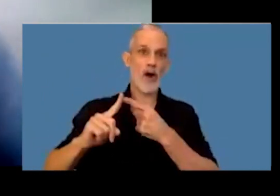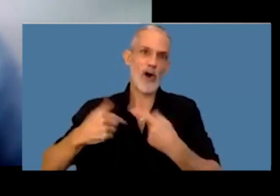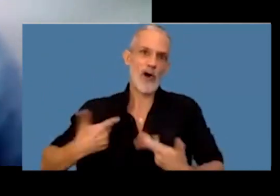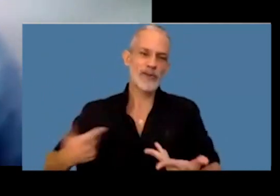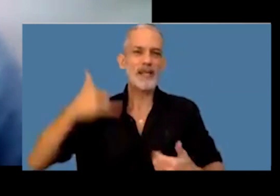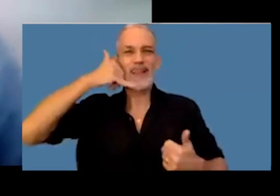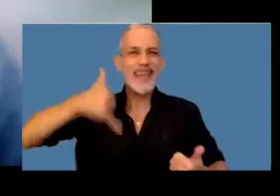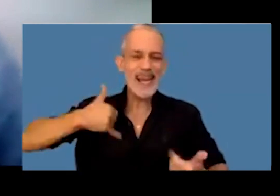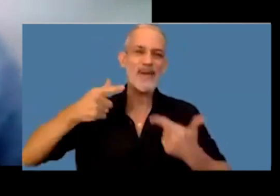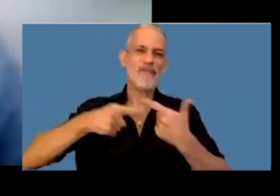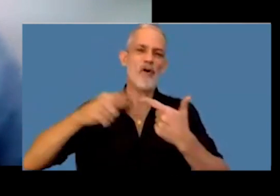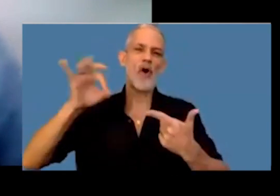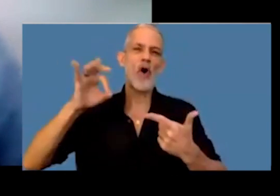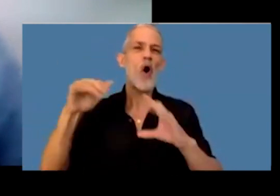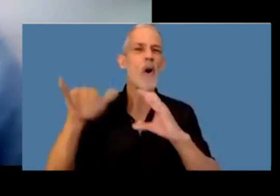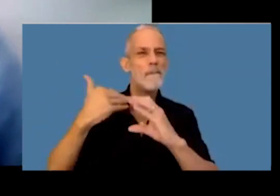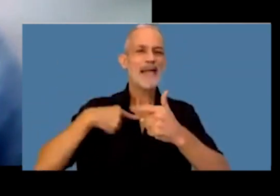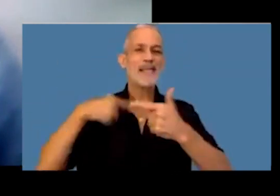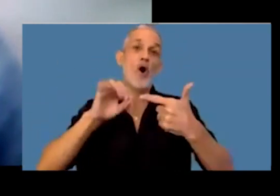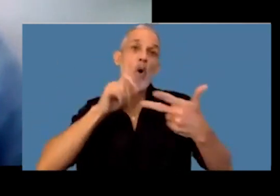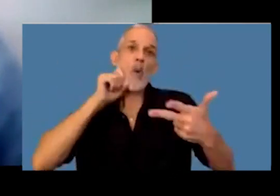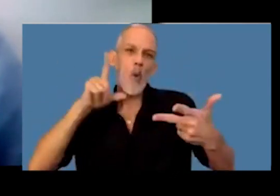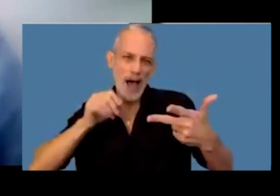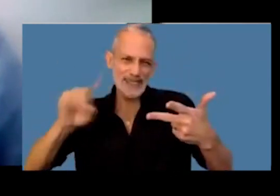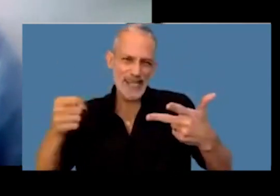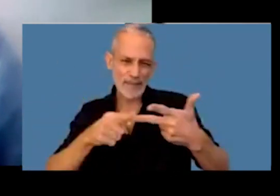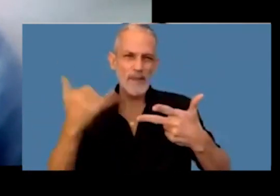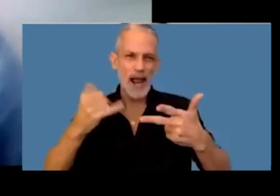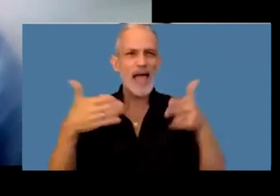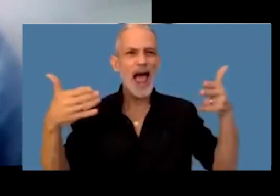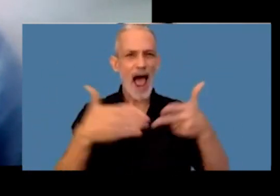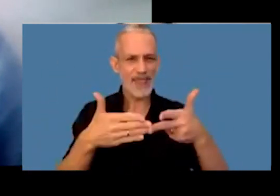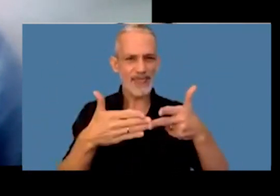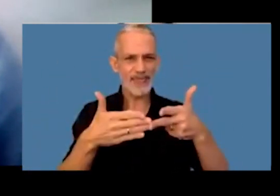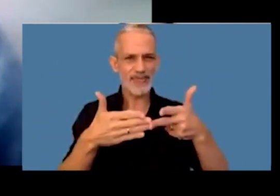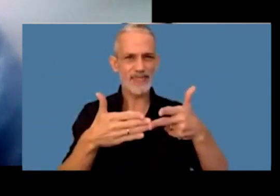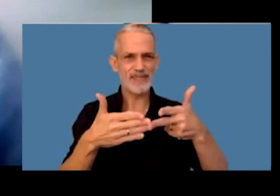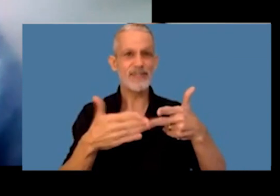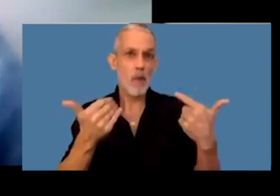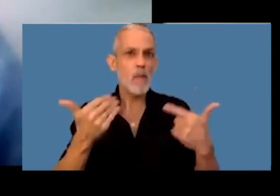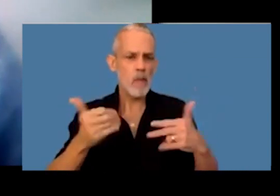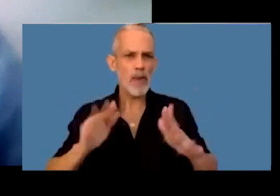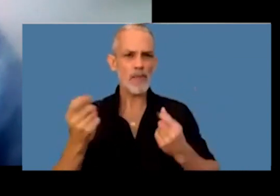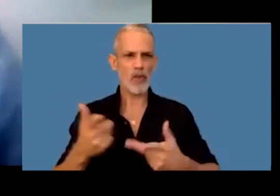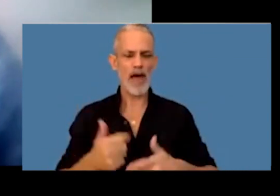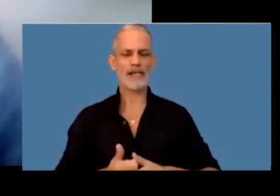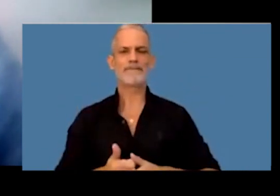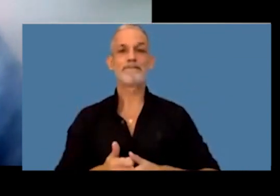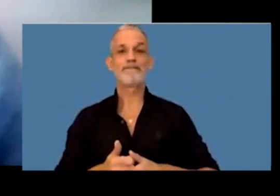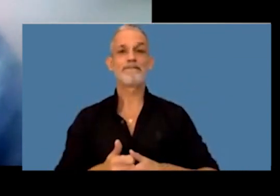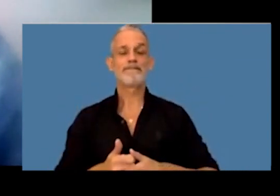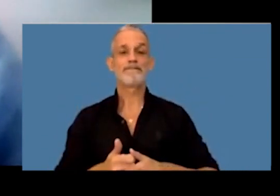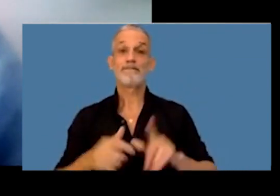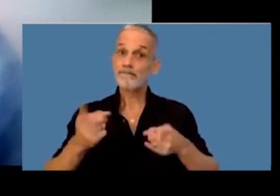telefónica, a través de los mails o de WhatsApp que tiene hoy en día activo la agencia, ¿sí? En cuanto a